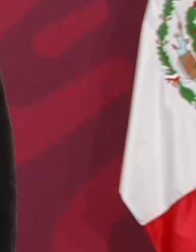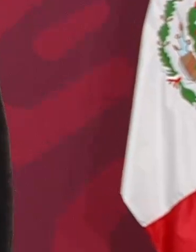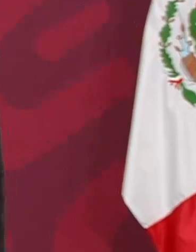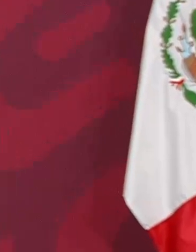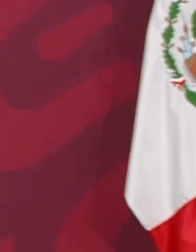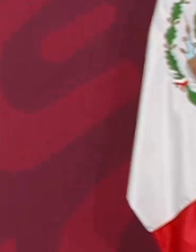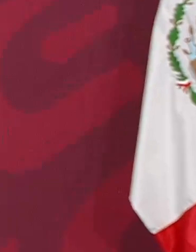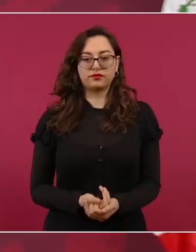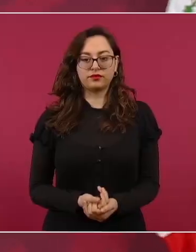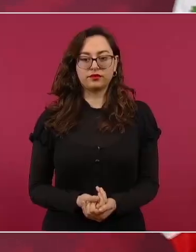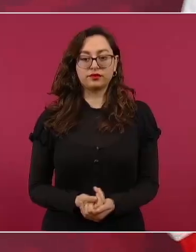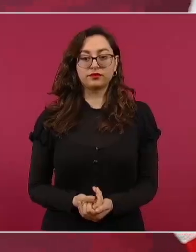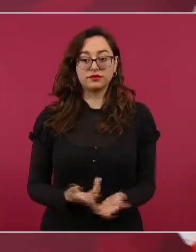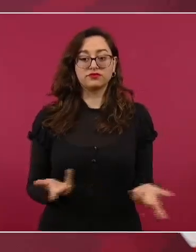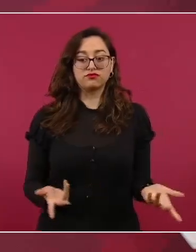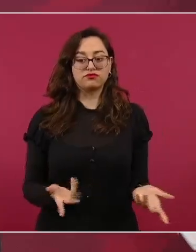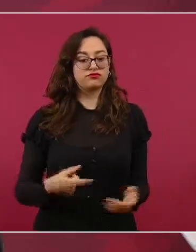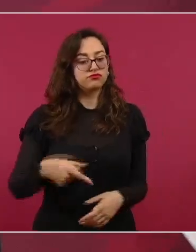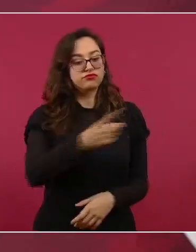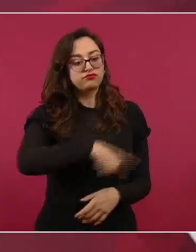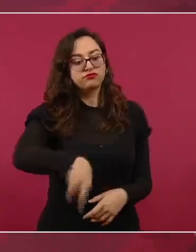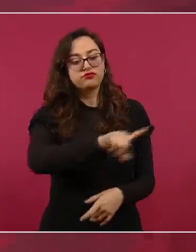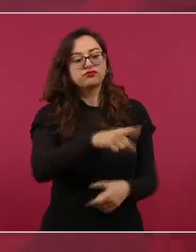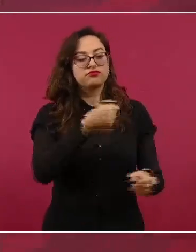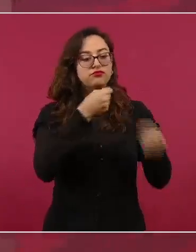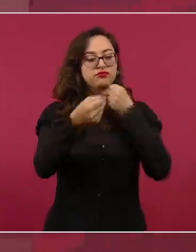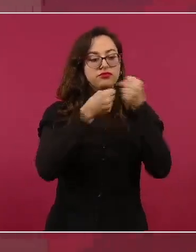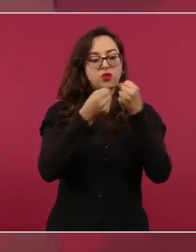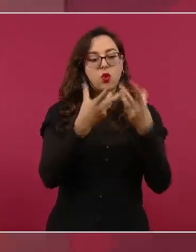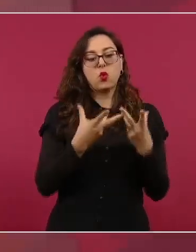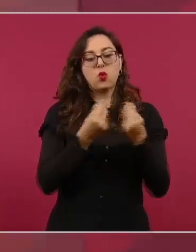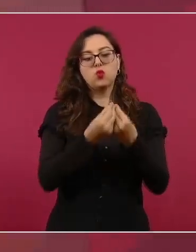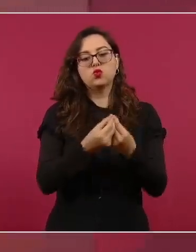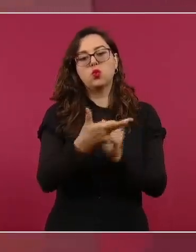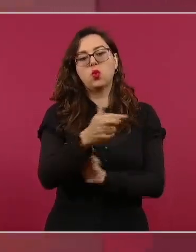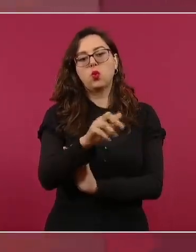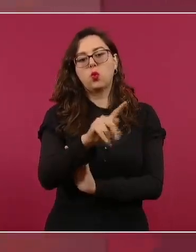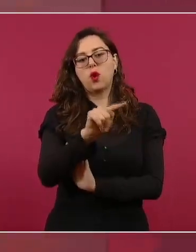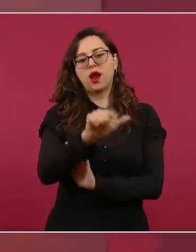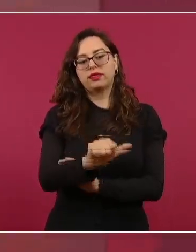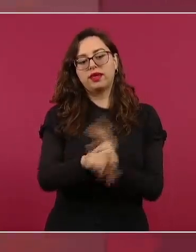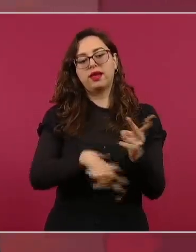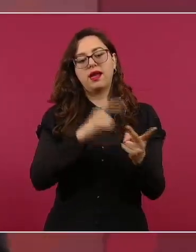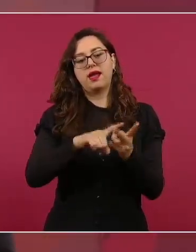que por cierto se convirtió en director